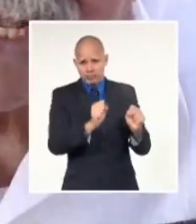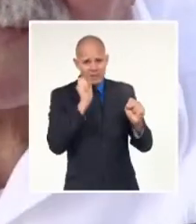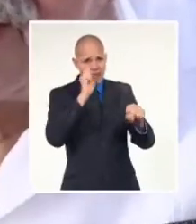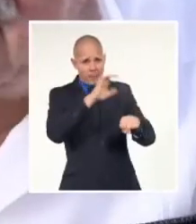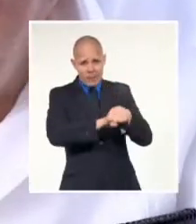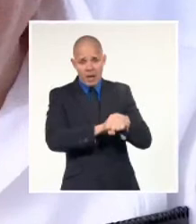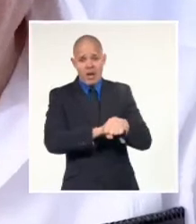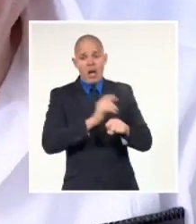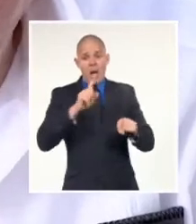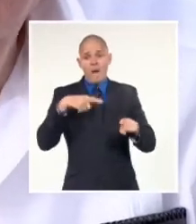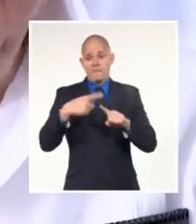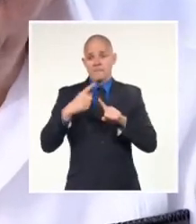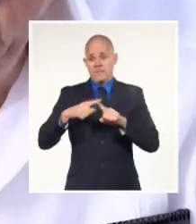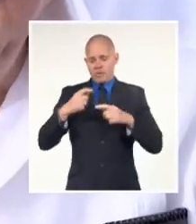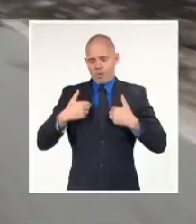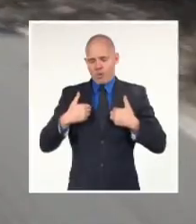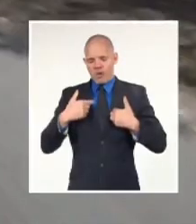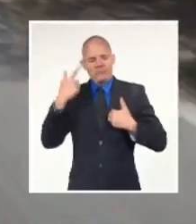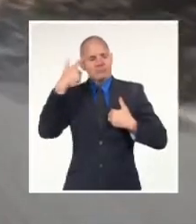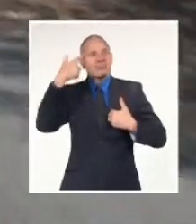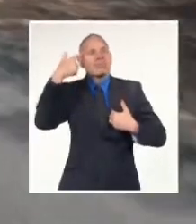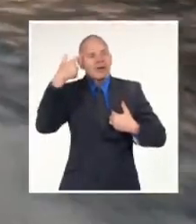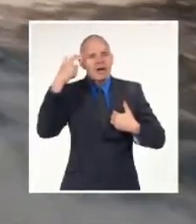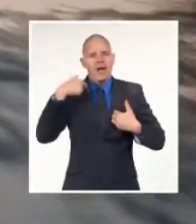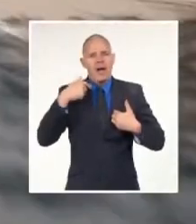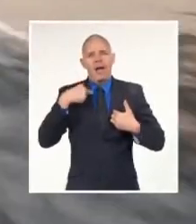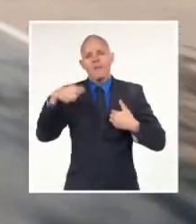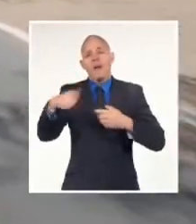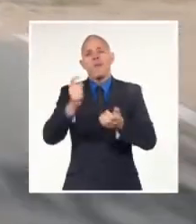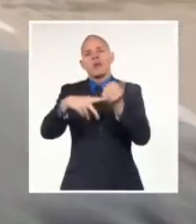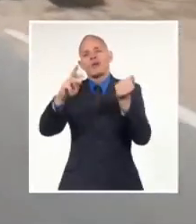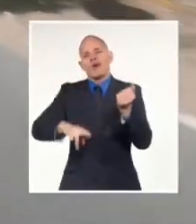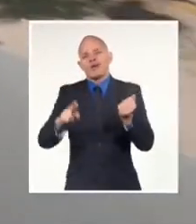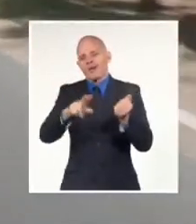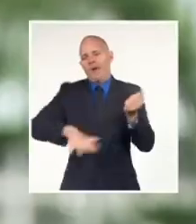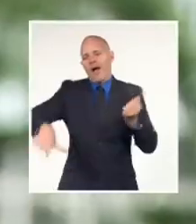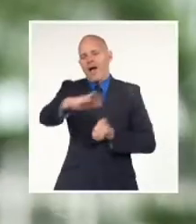estaba físicamente por las calles de mi patria.